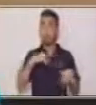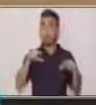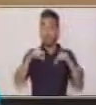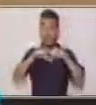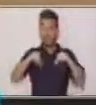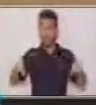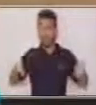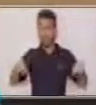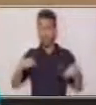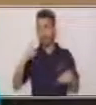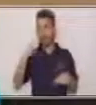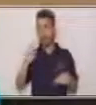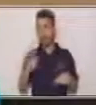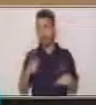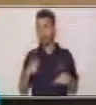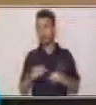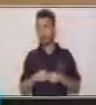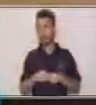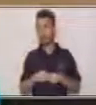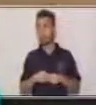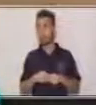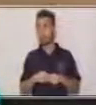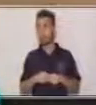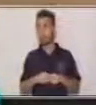y empezando desde